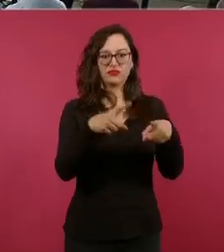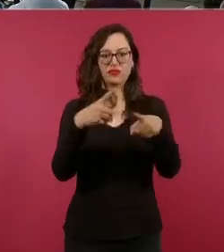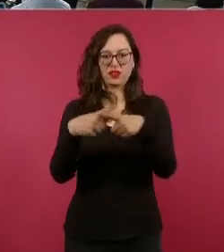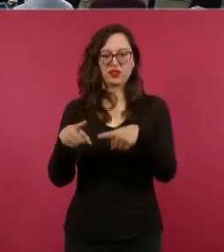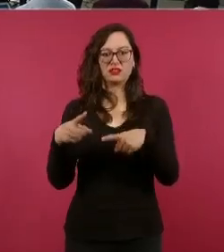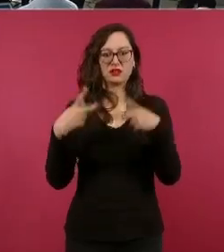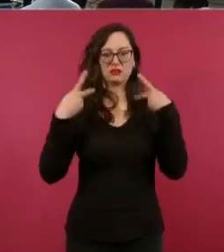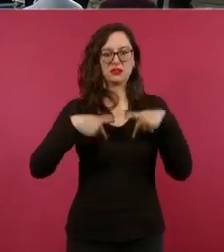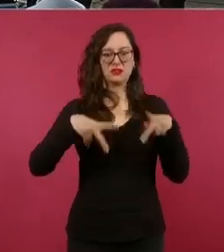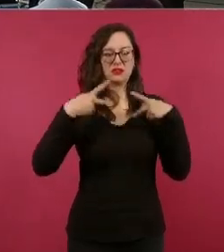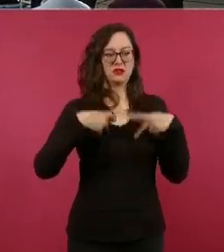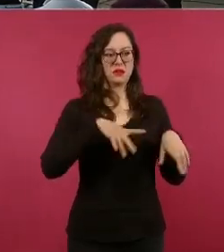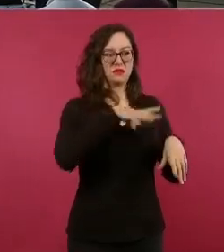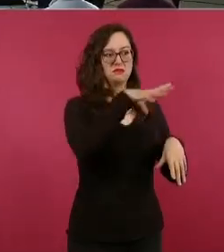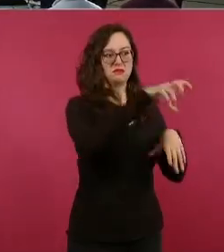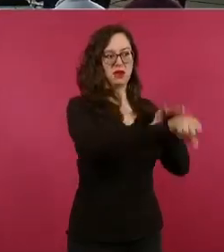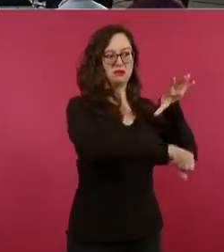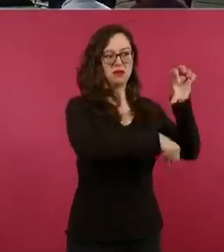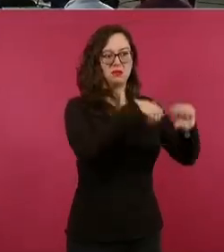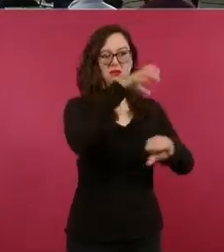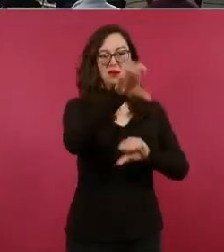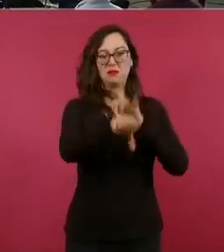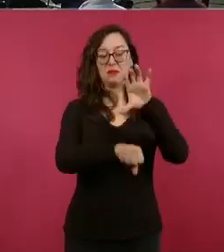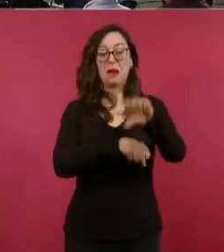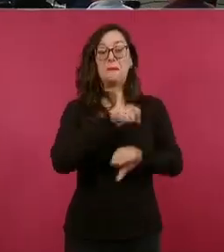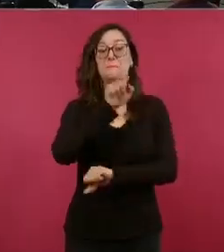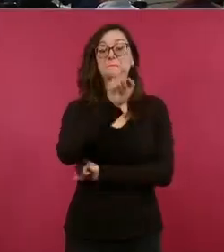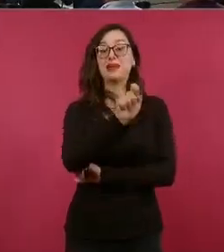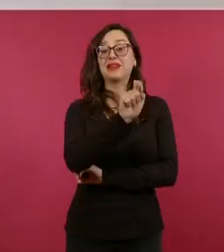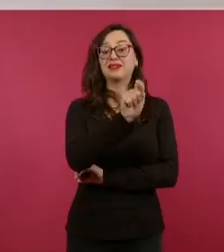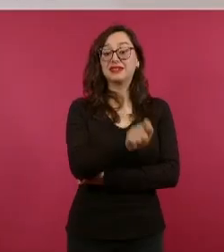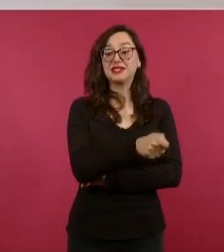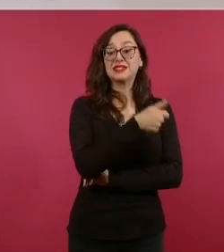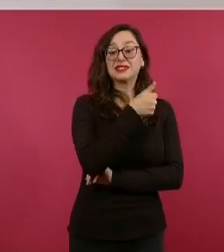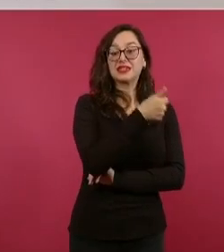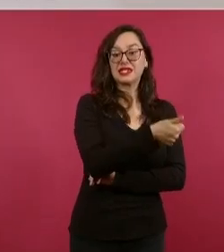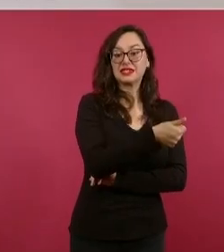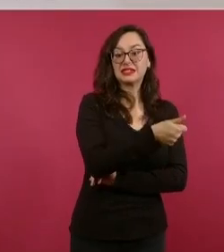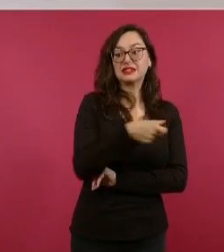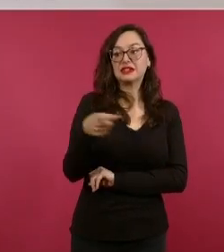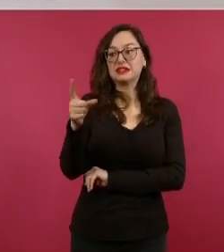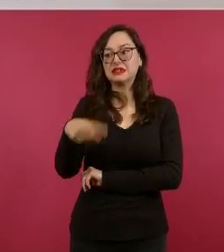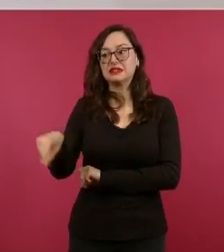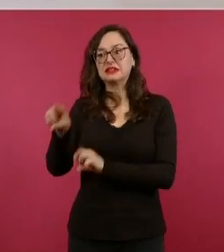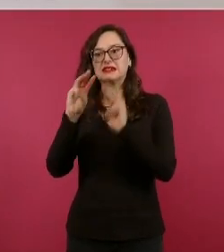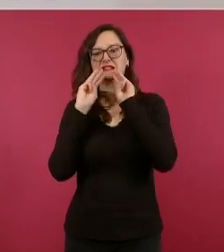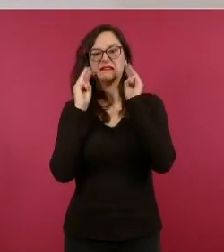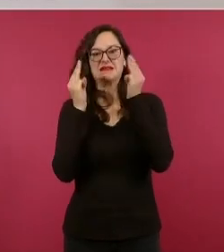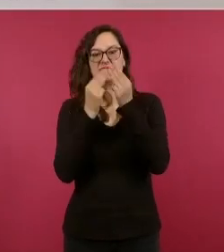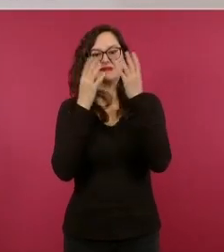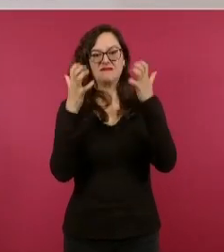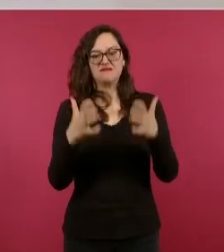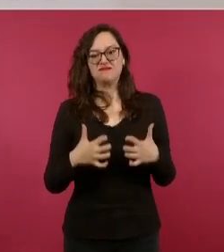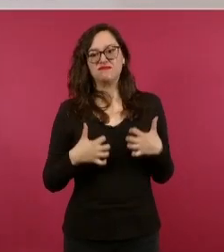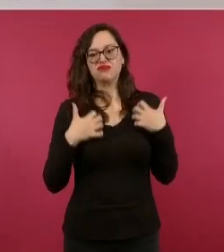26, y la respuesta fue que quemaron unos carros.